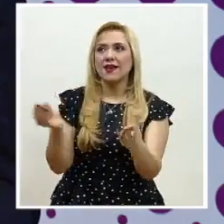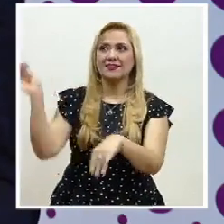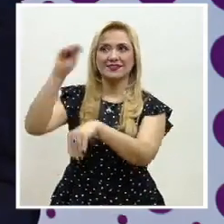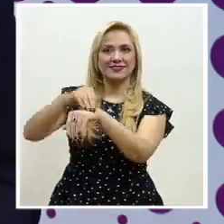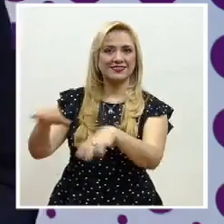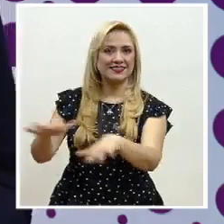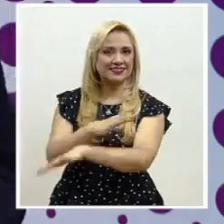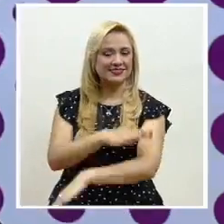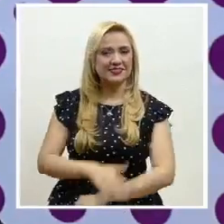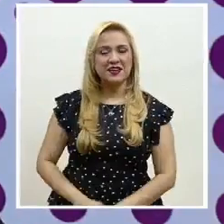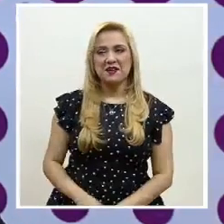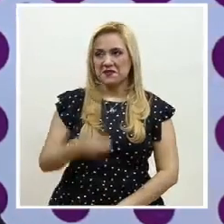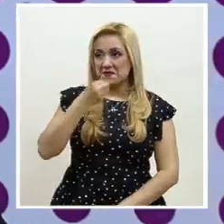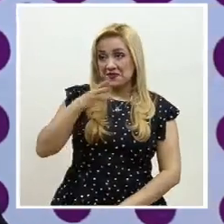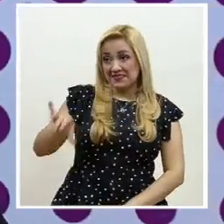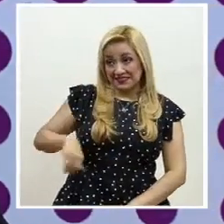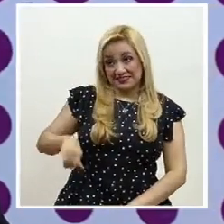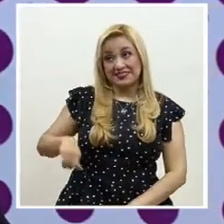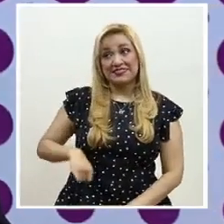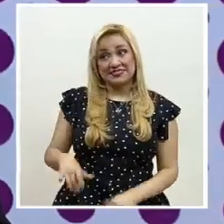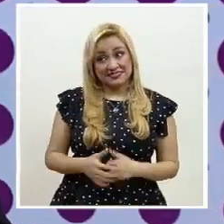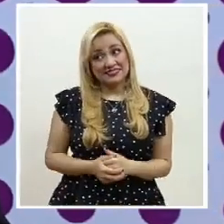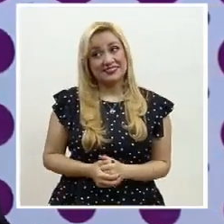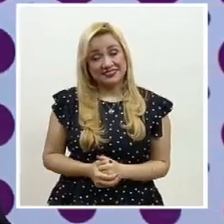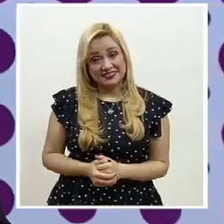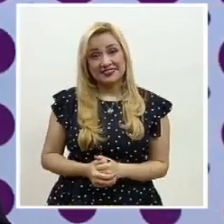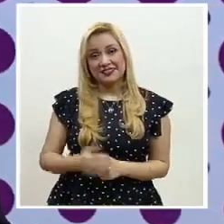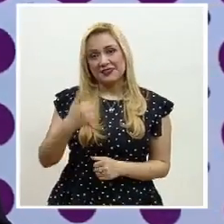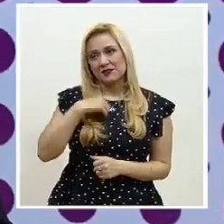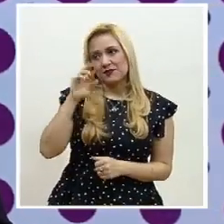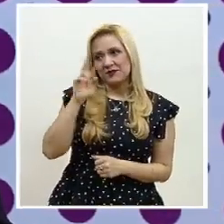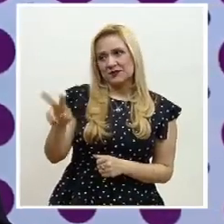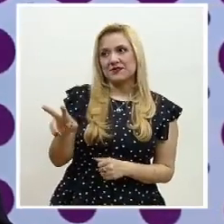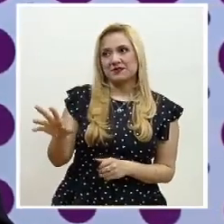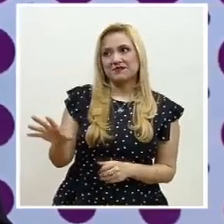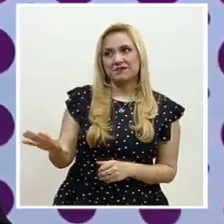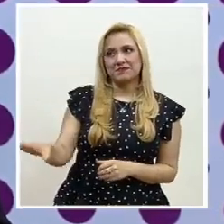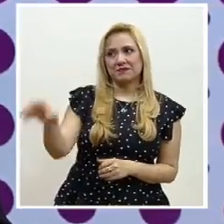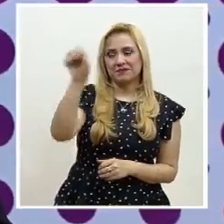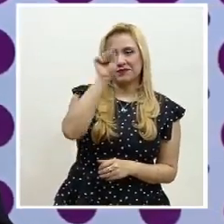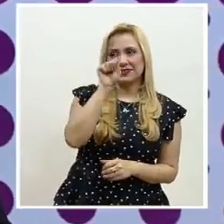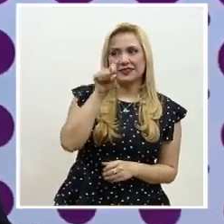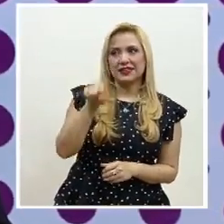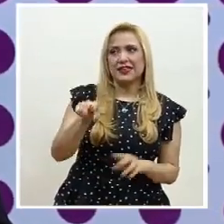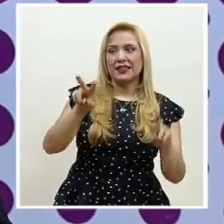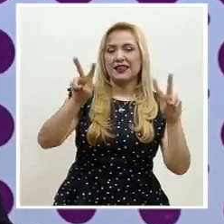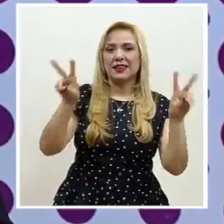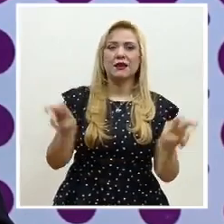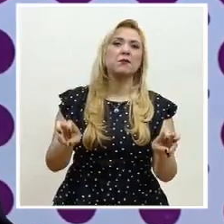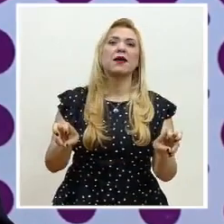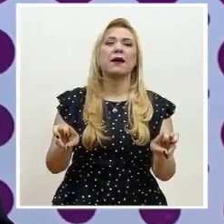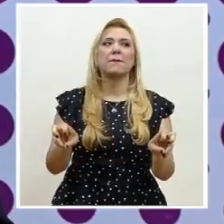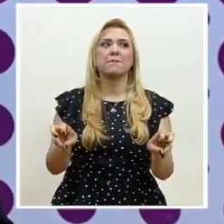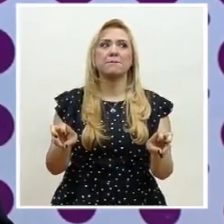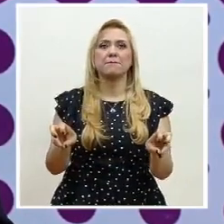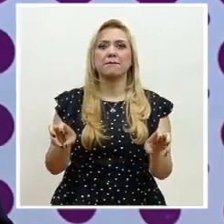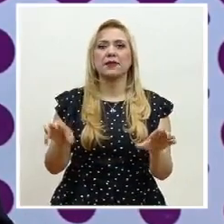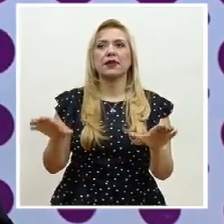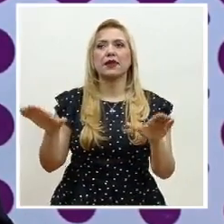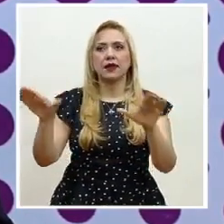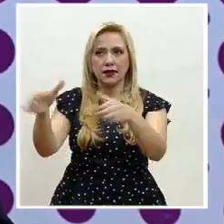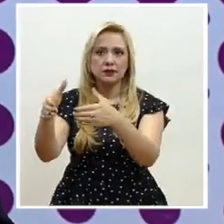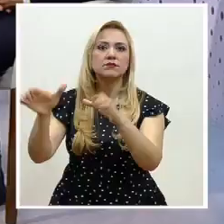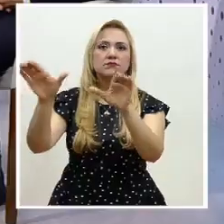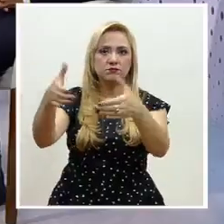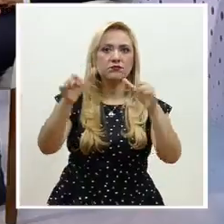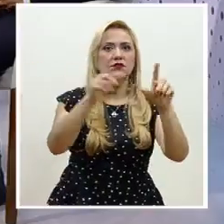parte. Pues interesantísimo lo que nos mencionas. Yo retomaría el tema principal, como tú decías, digamos, son productos colegiados y creo que el